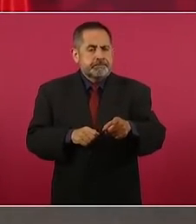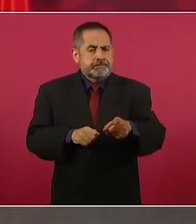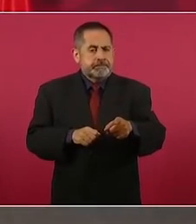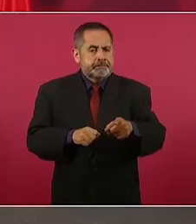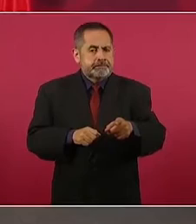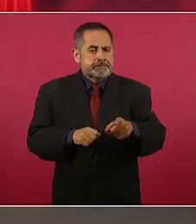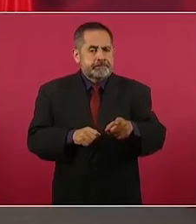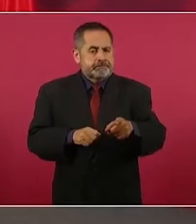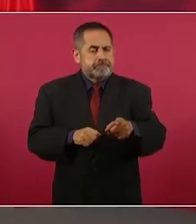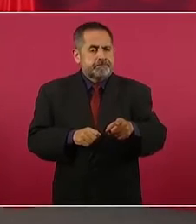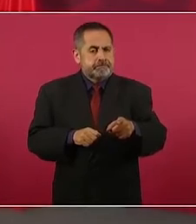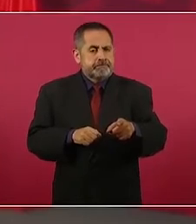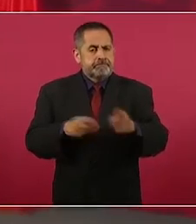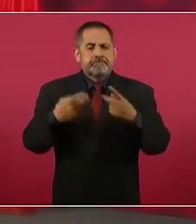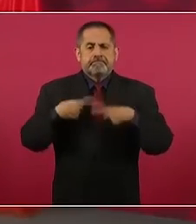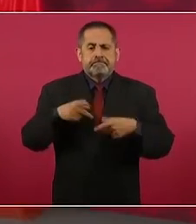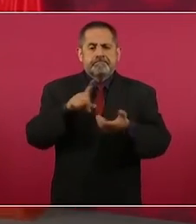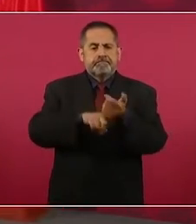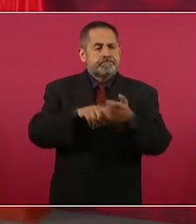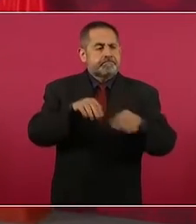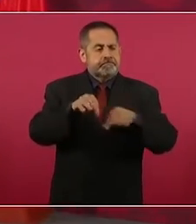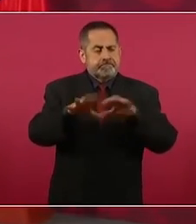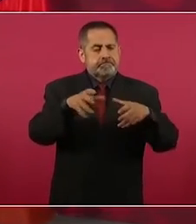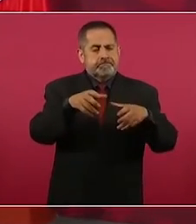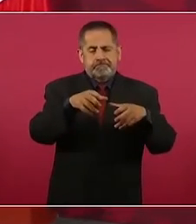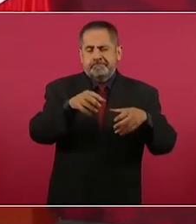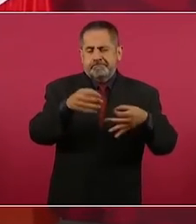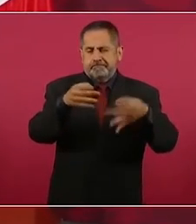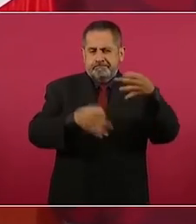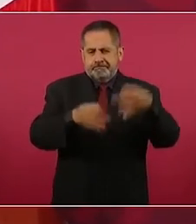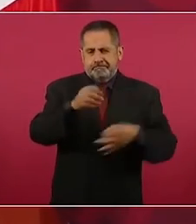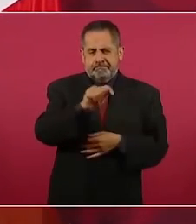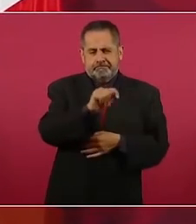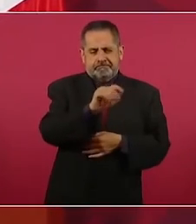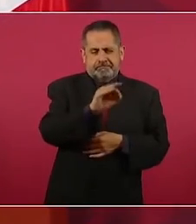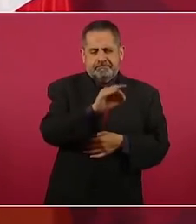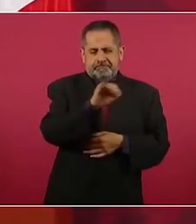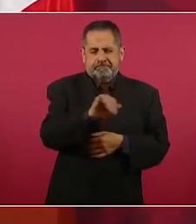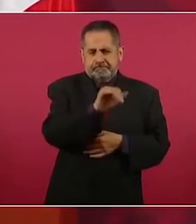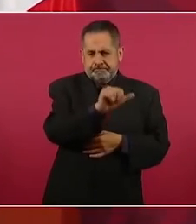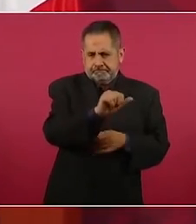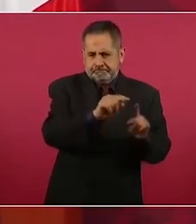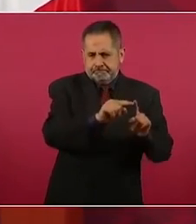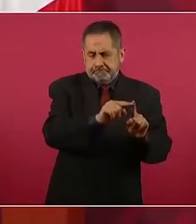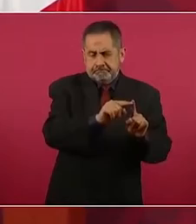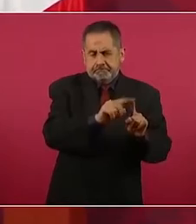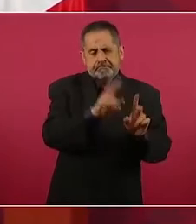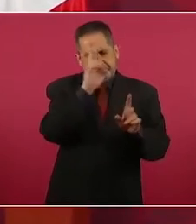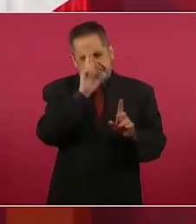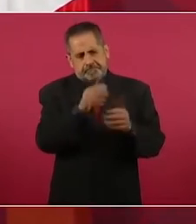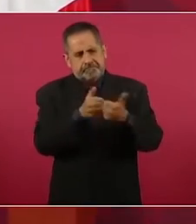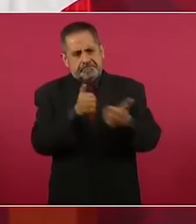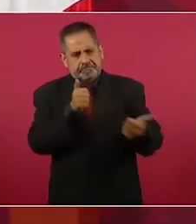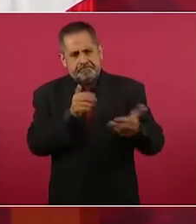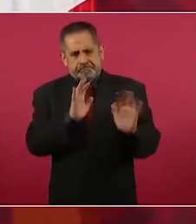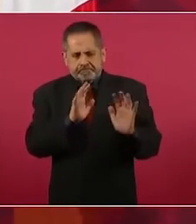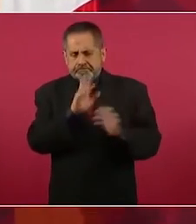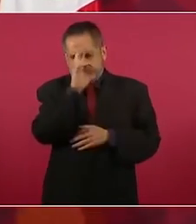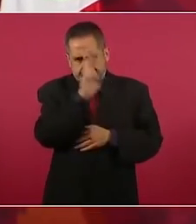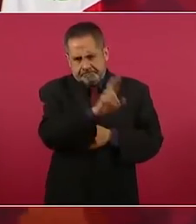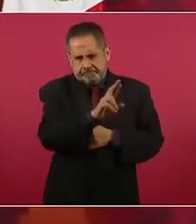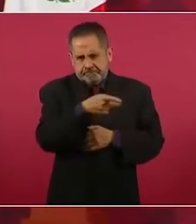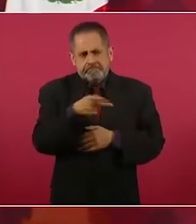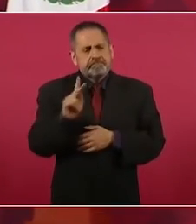los servidores públicos de este tribunal, respetando la autonomía que tienen